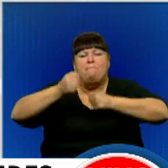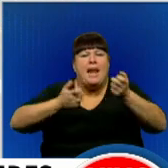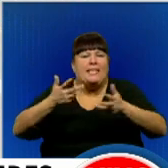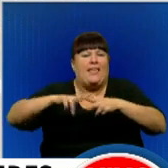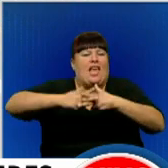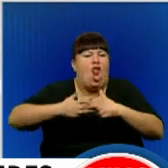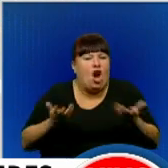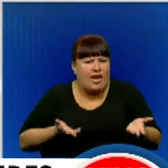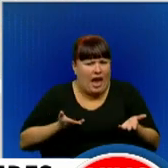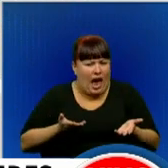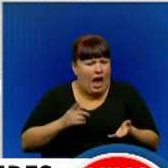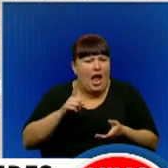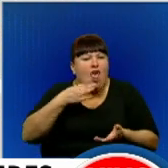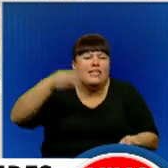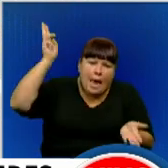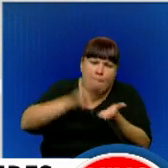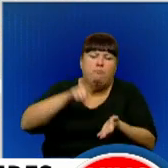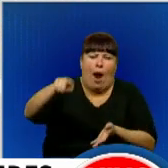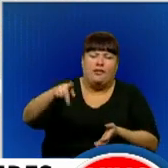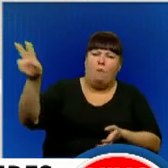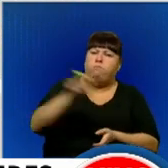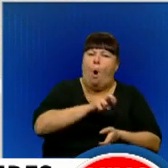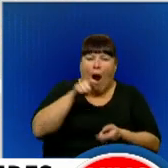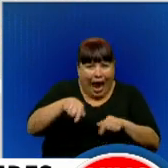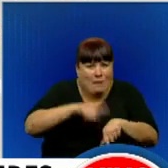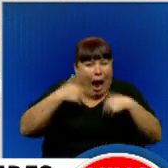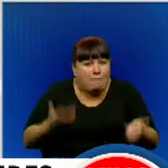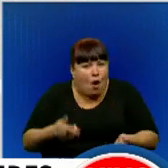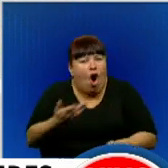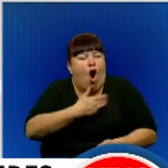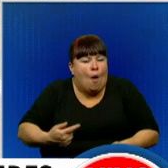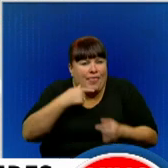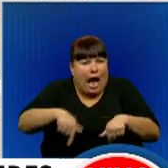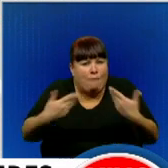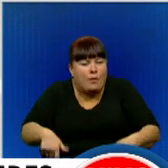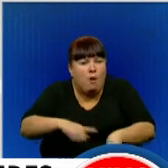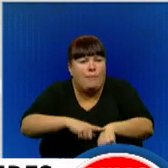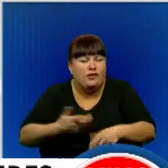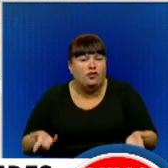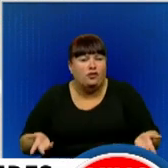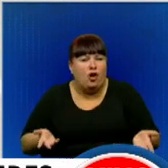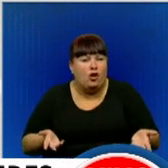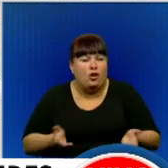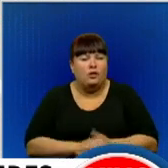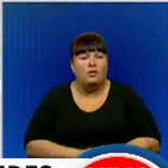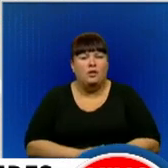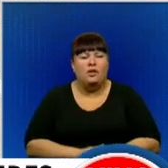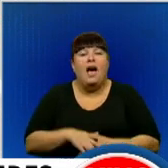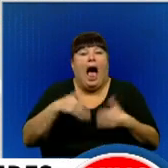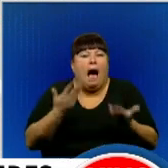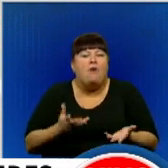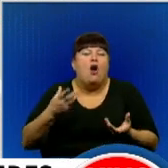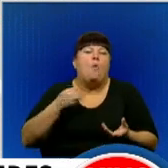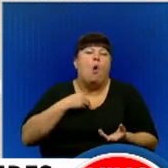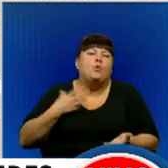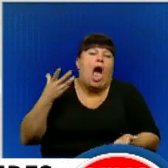tecnológicas no había que imponerle a ellos un gran impuesto no era éste el momento el gobierno decía que era éste el momento que era un aporte voluntario